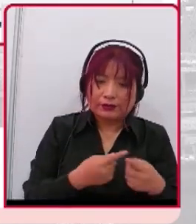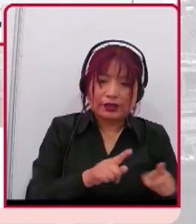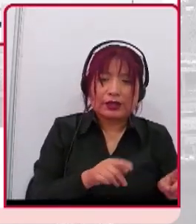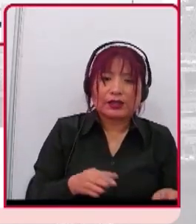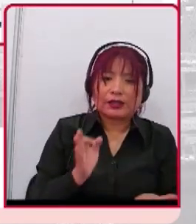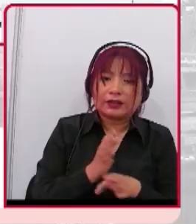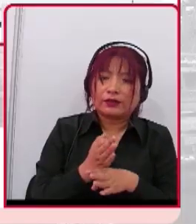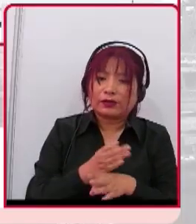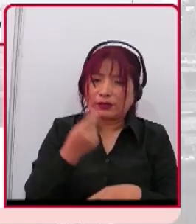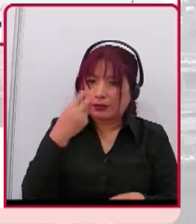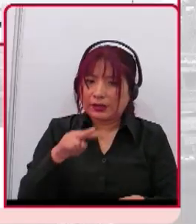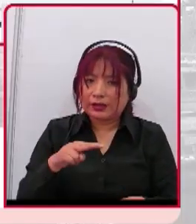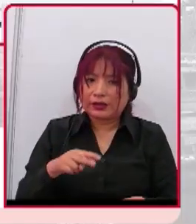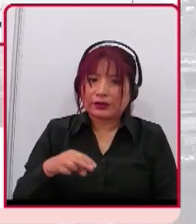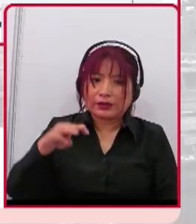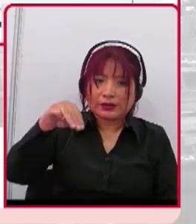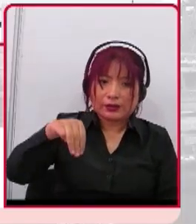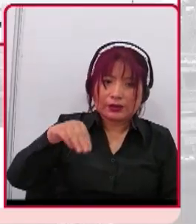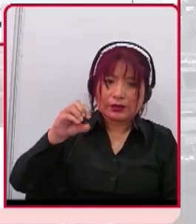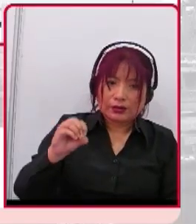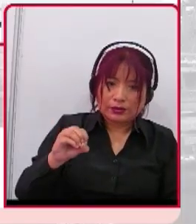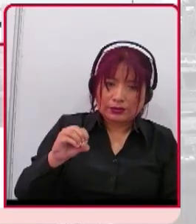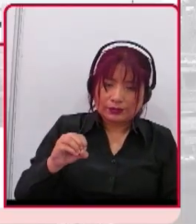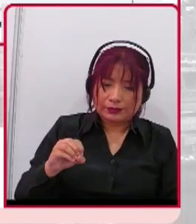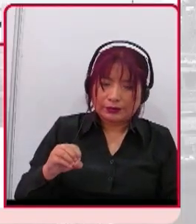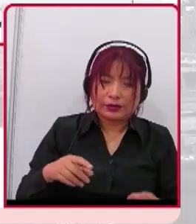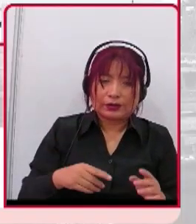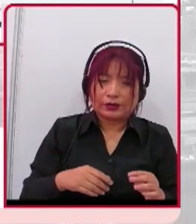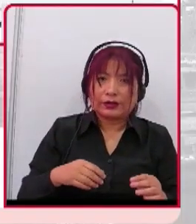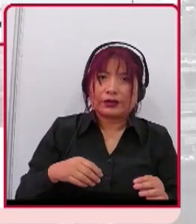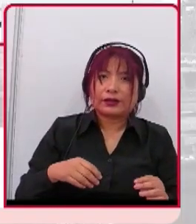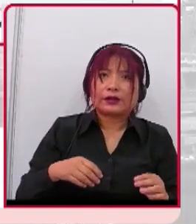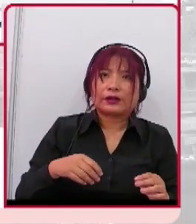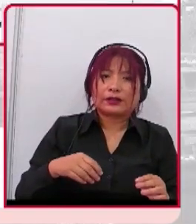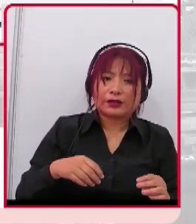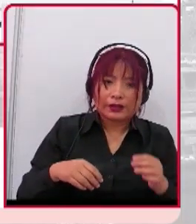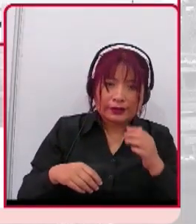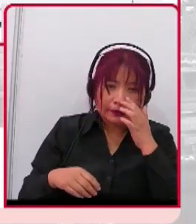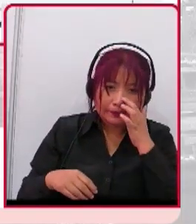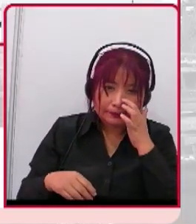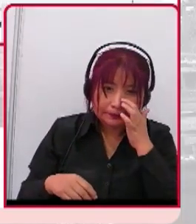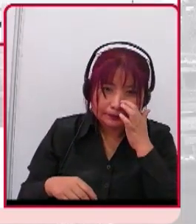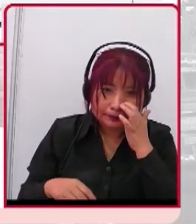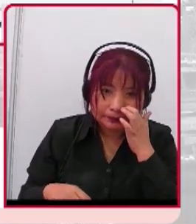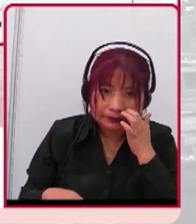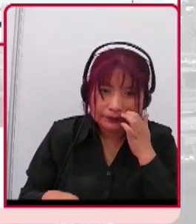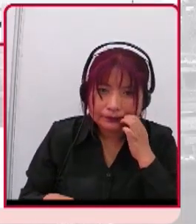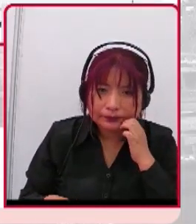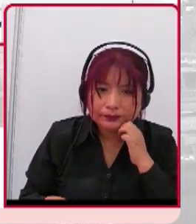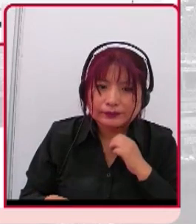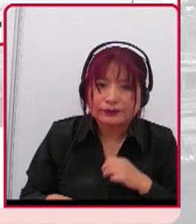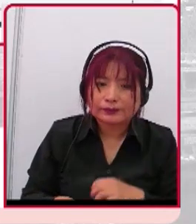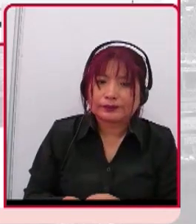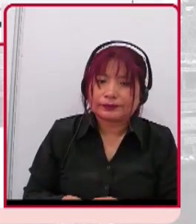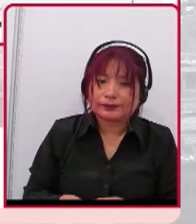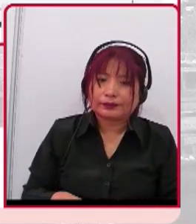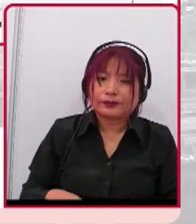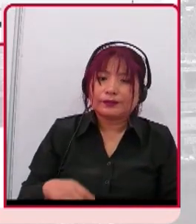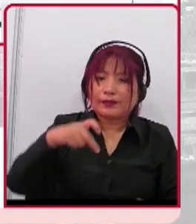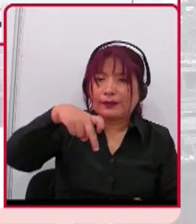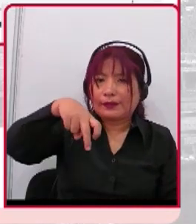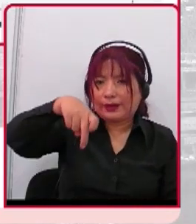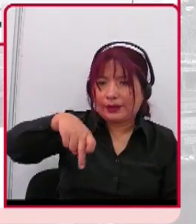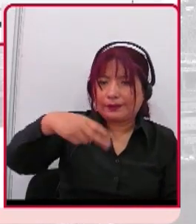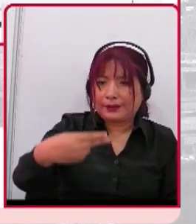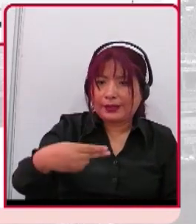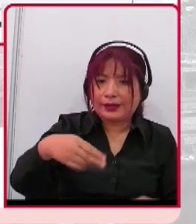en la flotabilidad natural de la molibdenita, porque obviamente nosotros hemos trabajado a pHs mayores de 10, entre 10 y